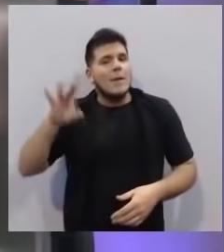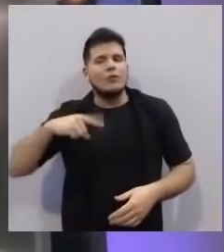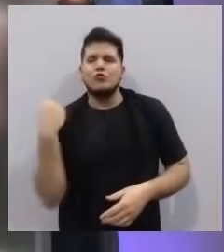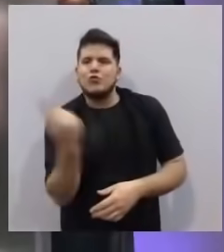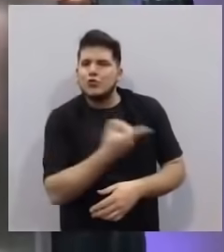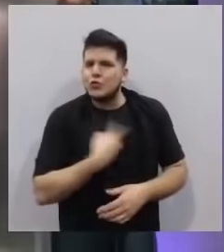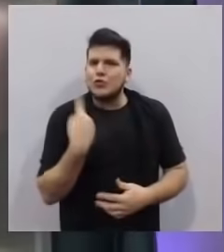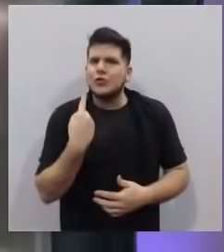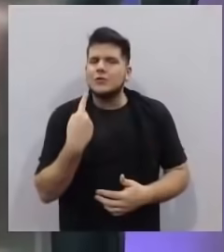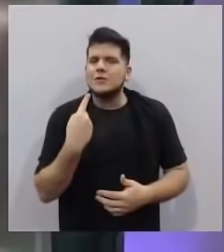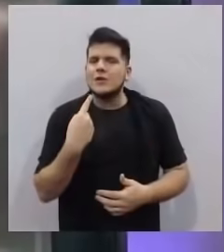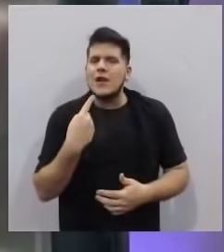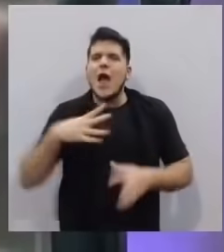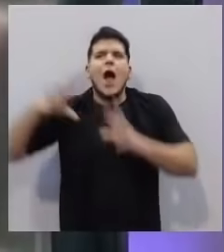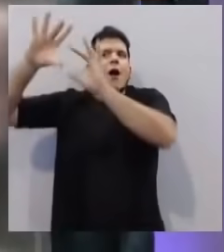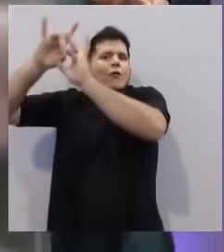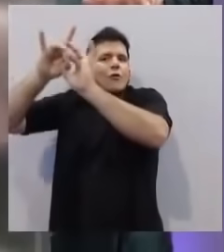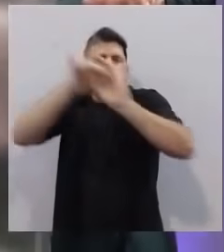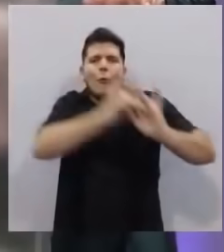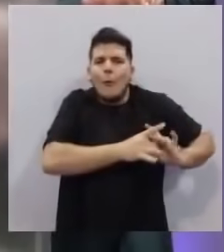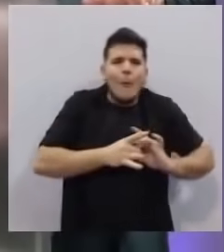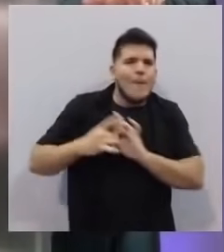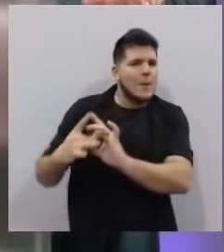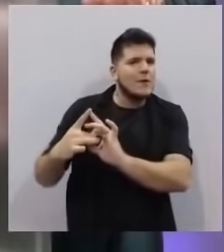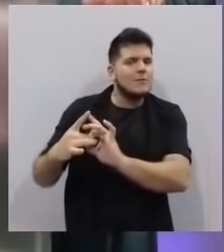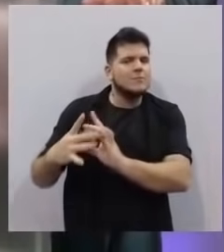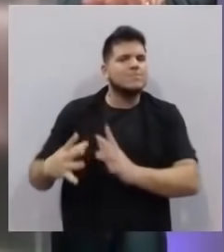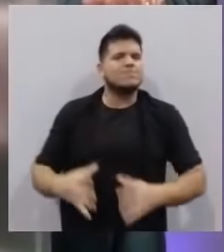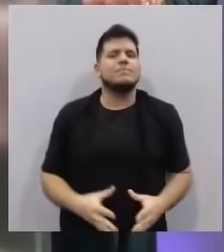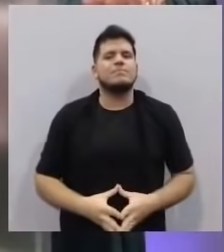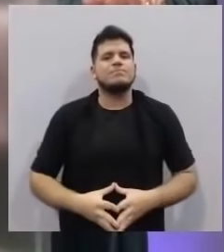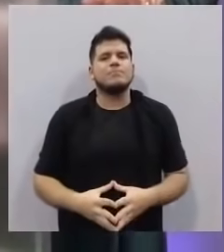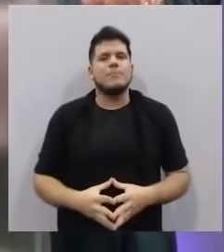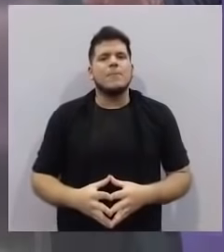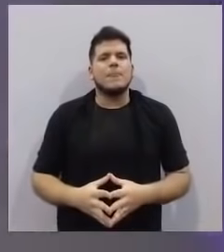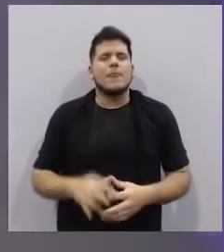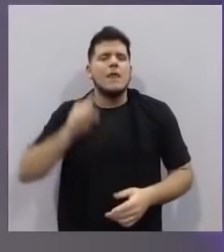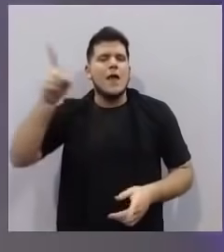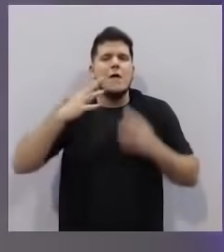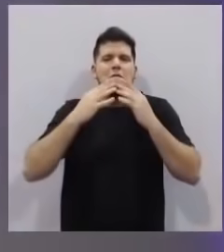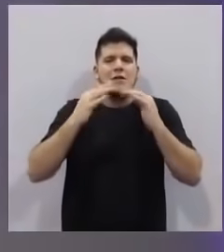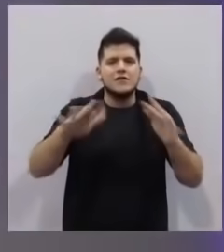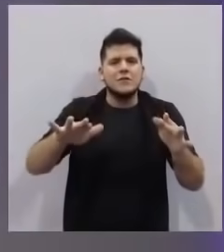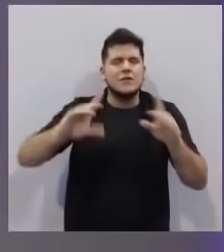siempre y cuando te metas en lo que a dios le interesa que te metas